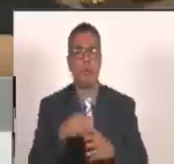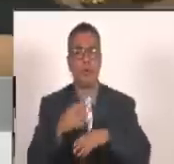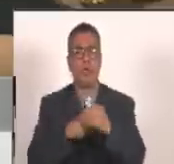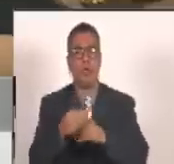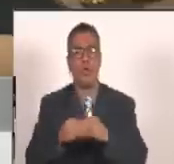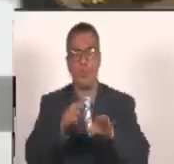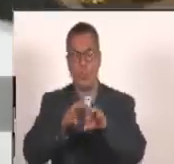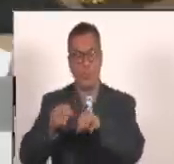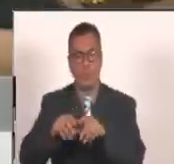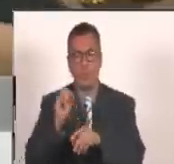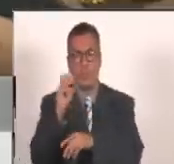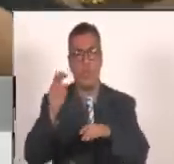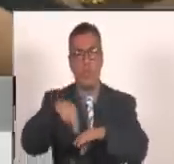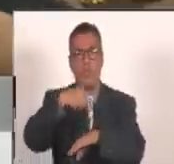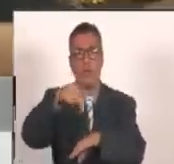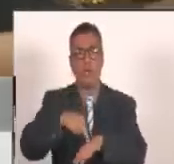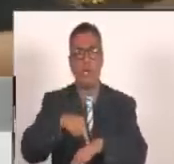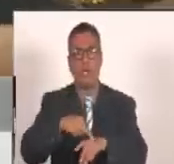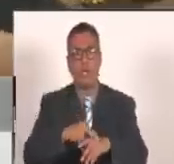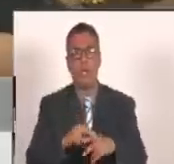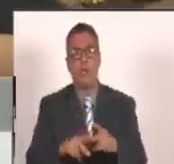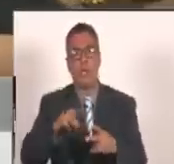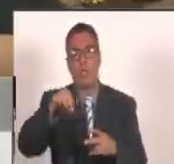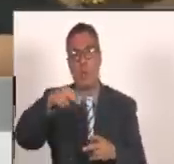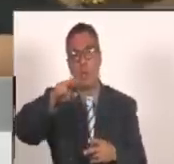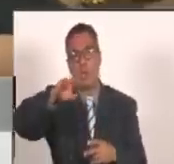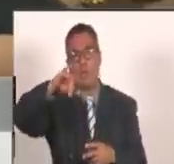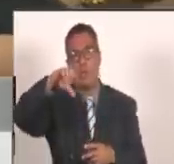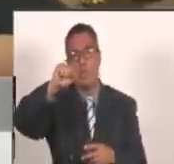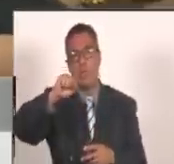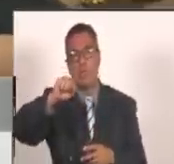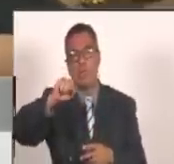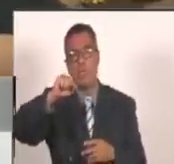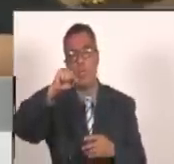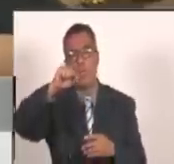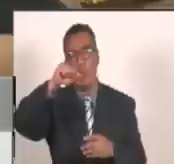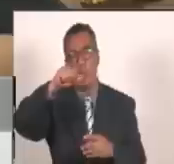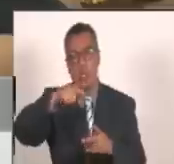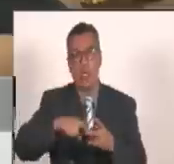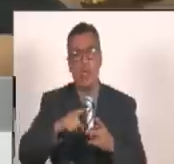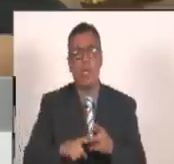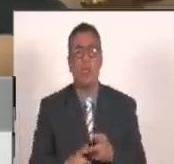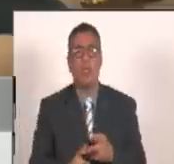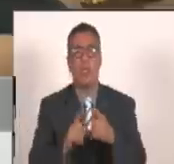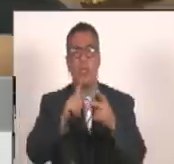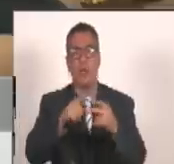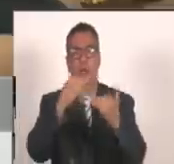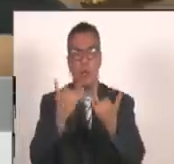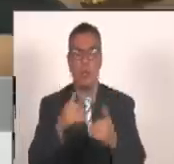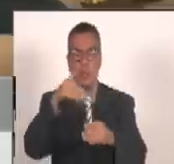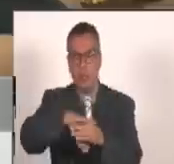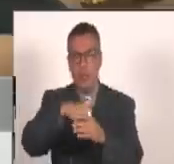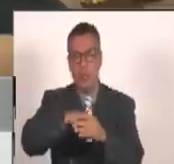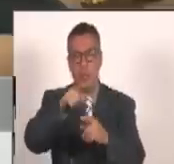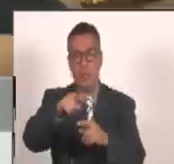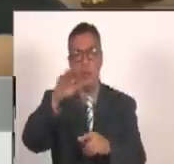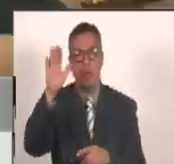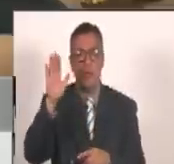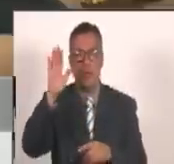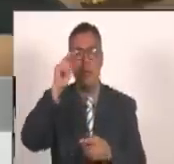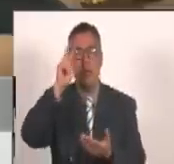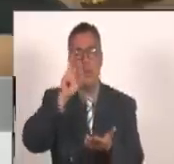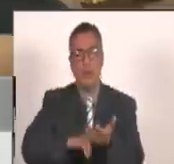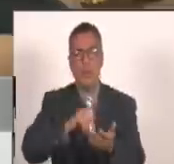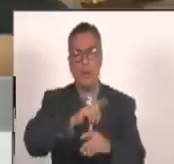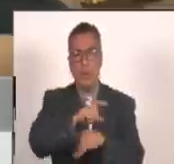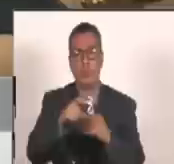como secretaria de la Asamblea Nacional a la ciudadana María Alejandra Hernández Aldana, la cual, una vez sometida a votación, resultó